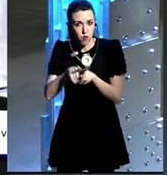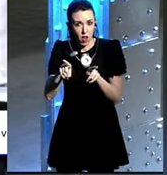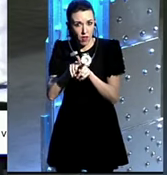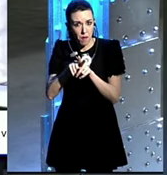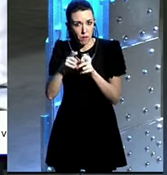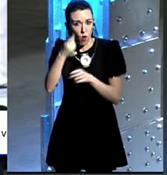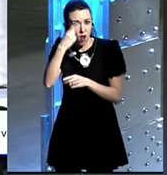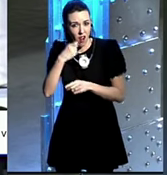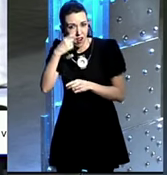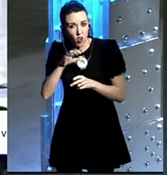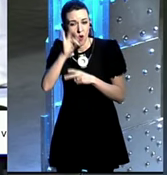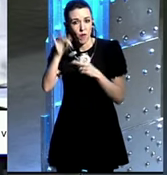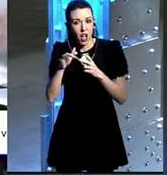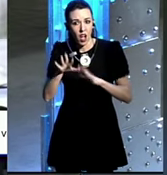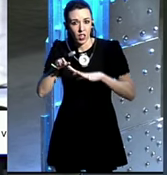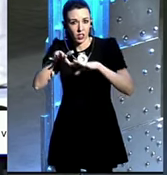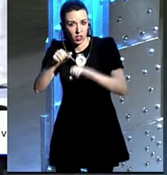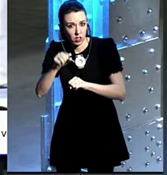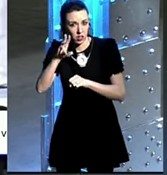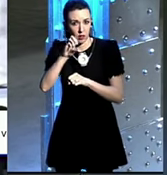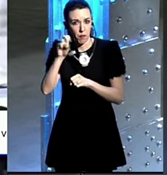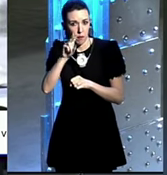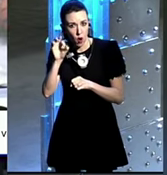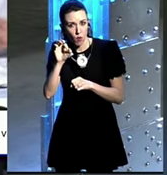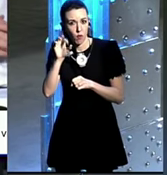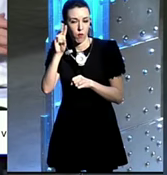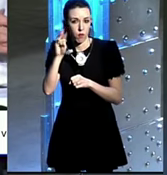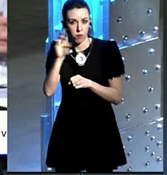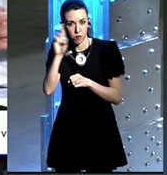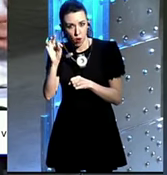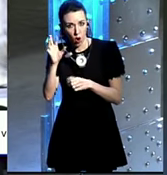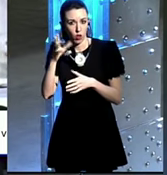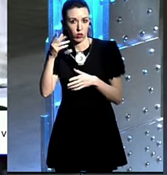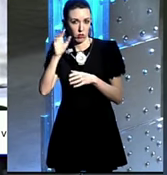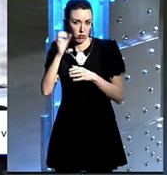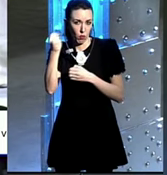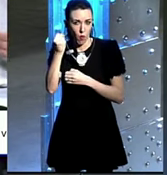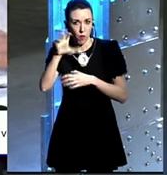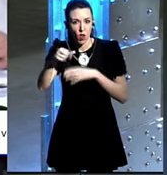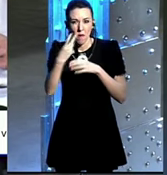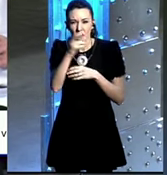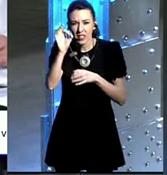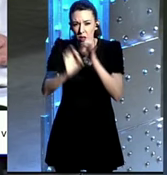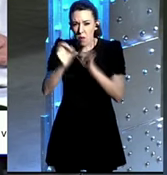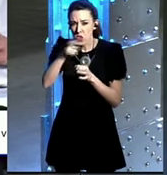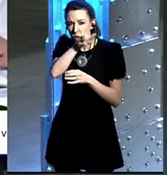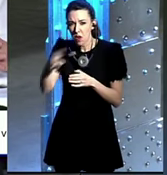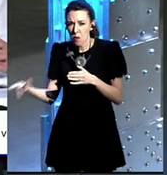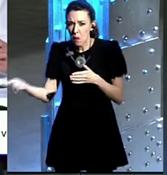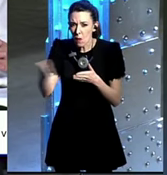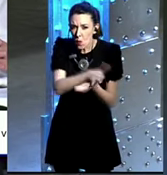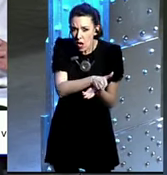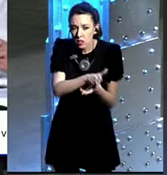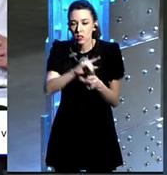rojos y con la llegada de Pol Pot al poder y todo esto? Es decir, murió el 20% de la población,